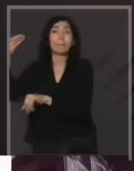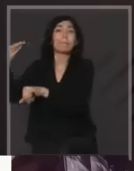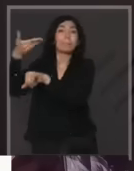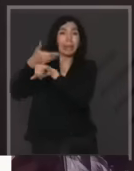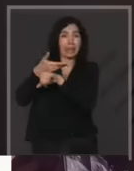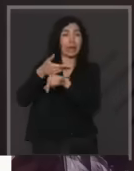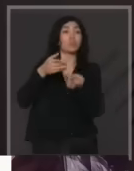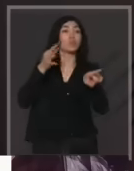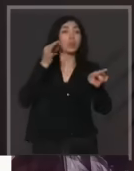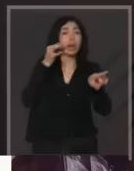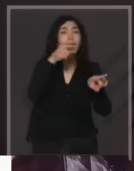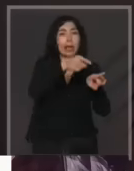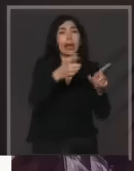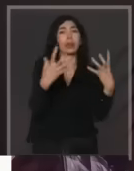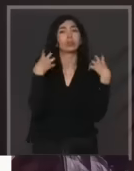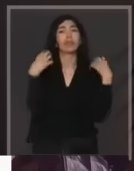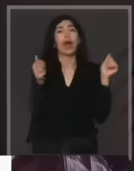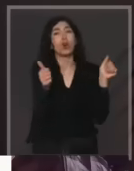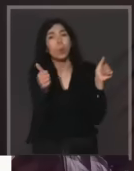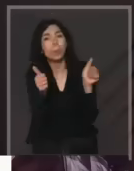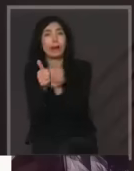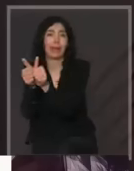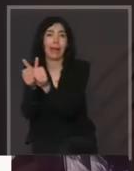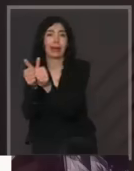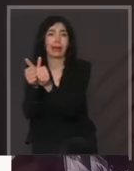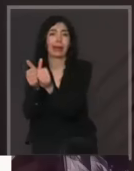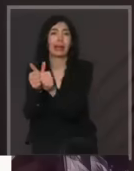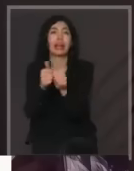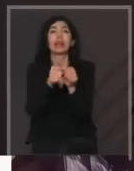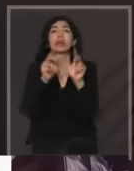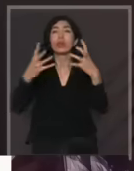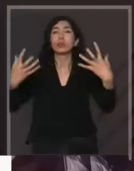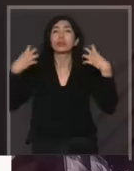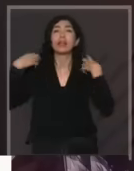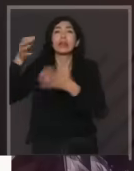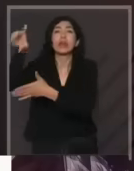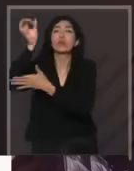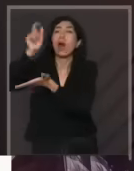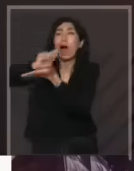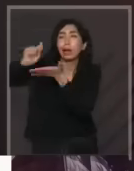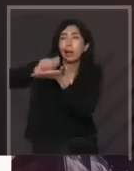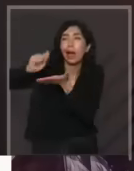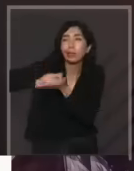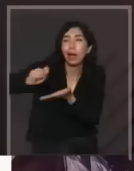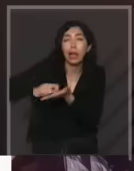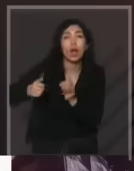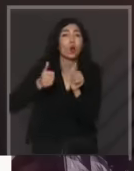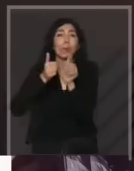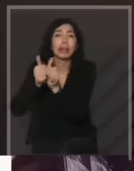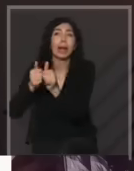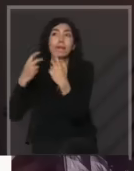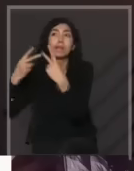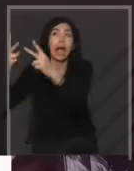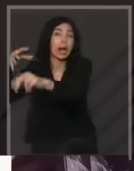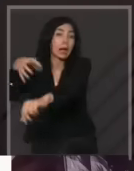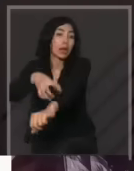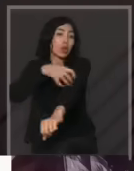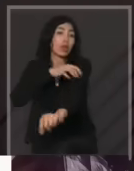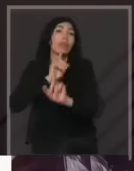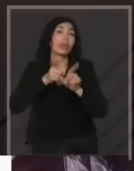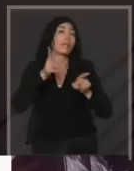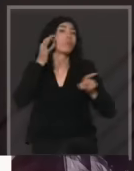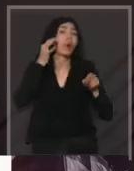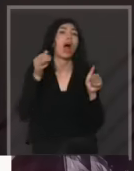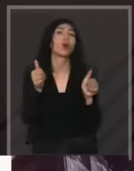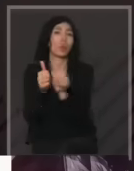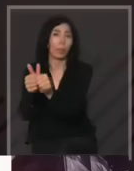acompañara y que fuera la persona que iba a estar a cargo de levantar las actas de las reuniones, acompañarlo, y si había que ir a alguna parte fuera de Santiago, tenía que ir